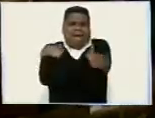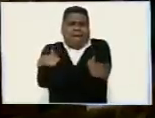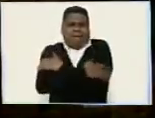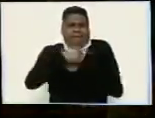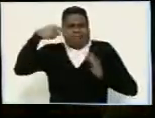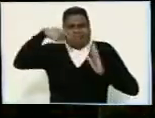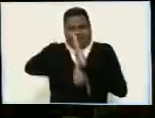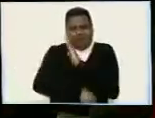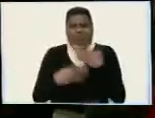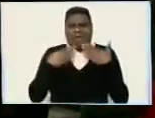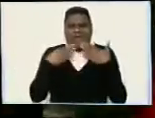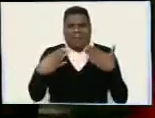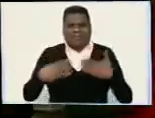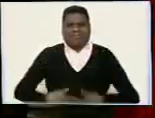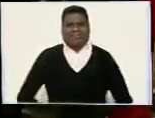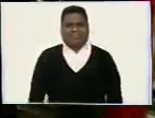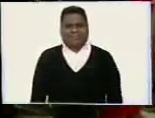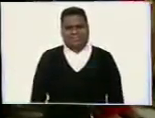Gracias.